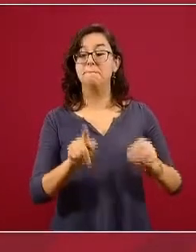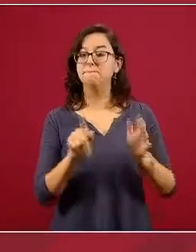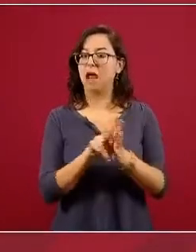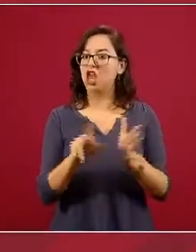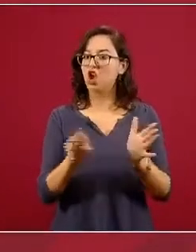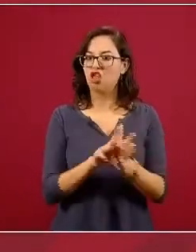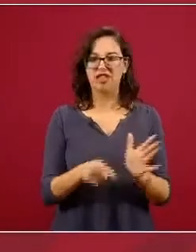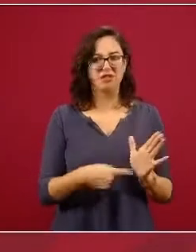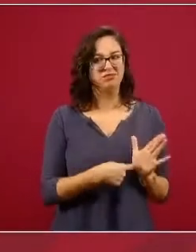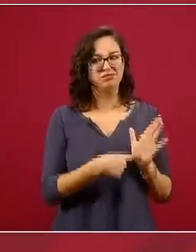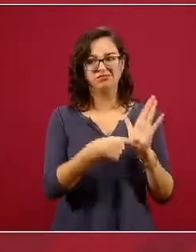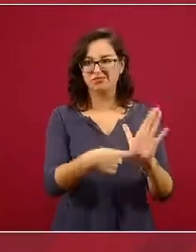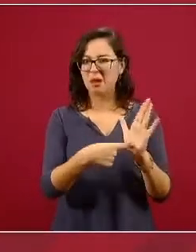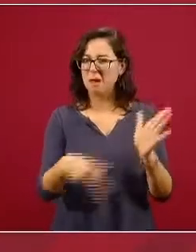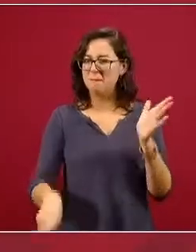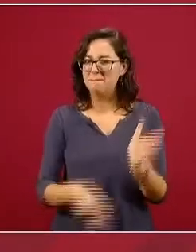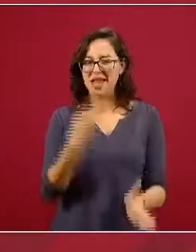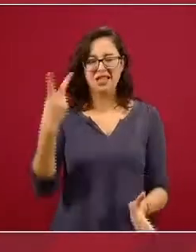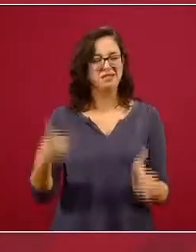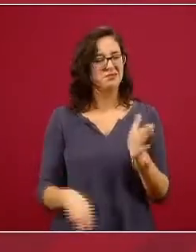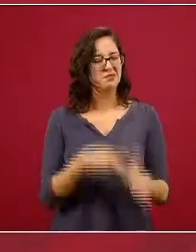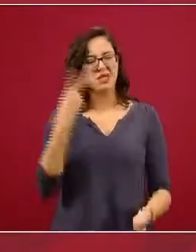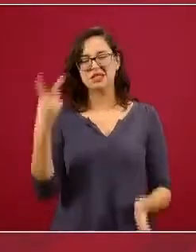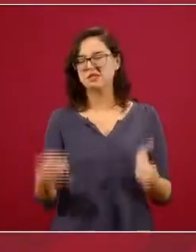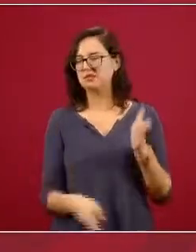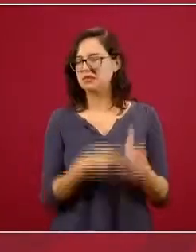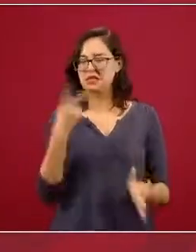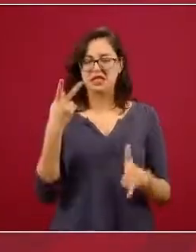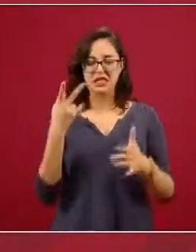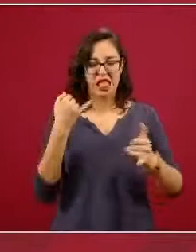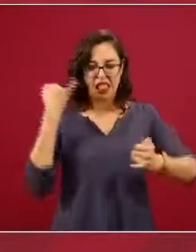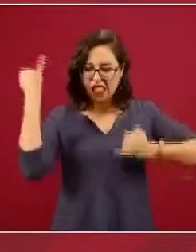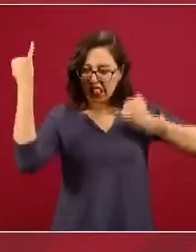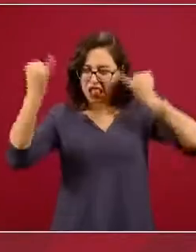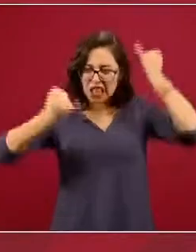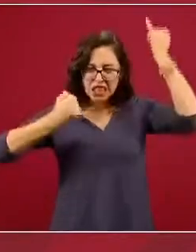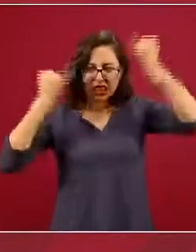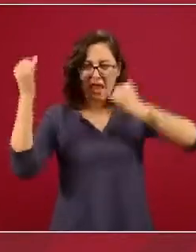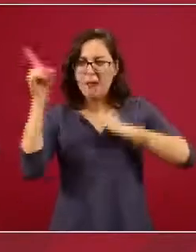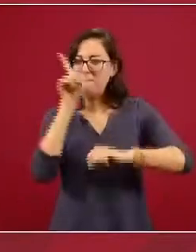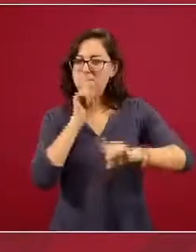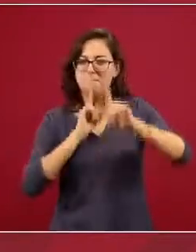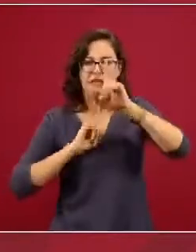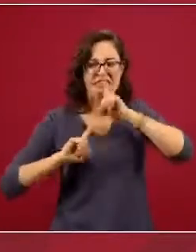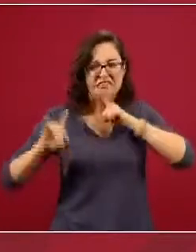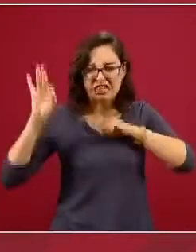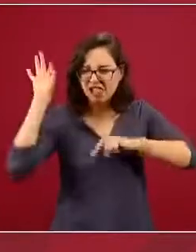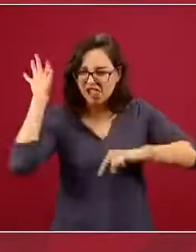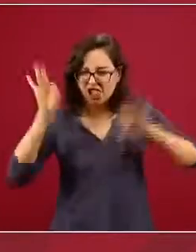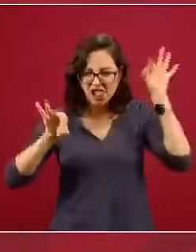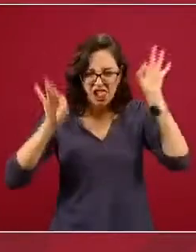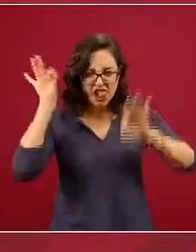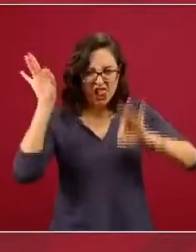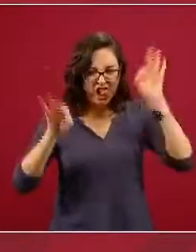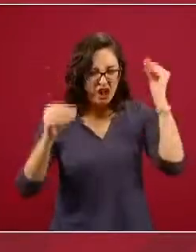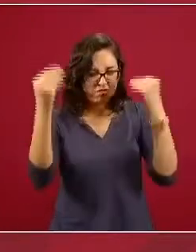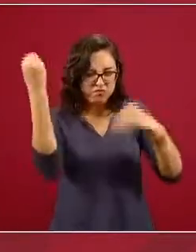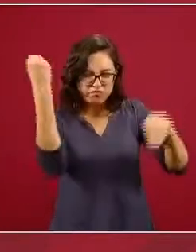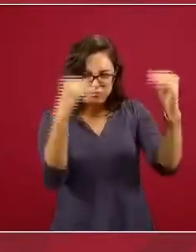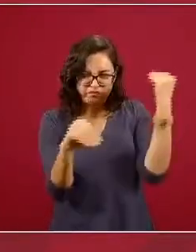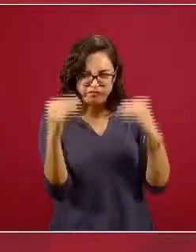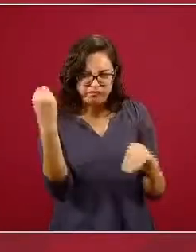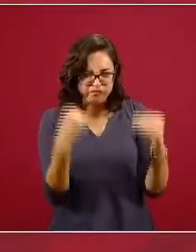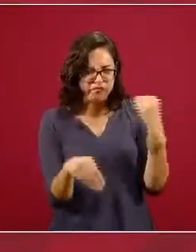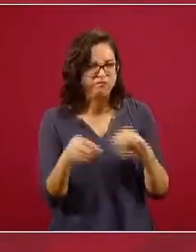plana para posicionar estos mensajes fabricados, construidos, estas intrigas que parecen más como